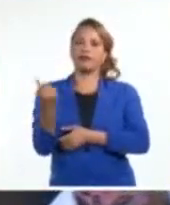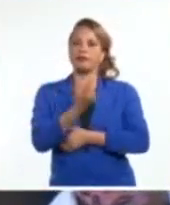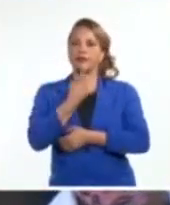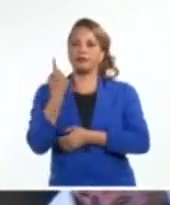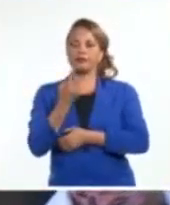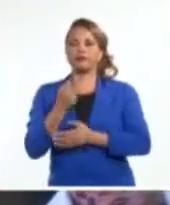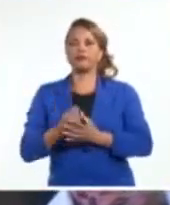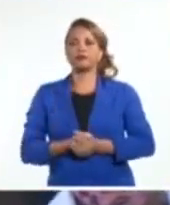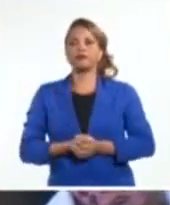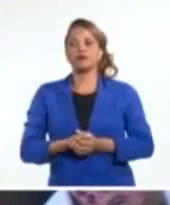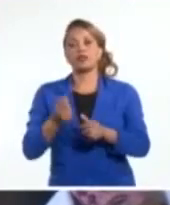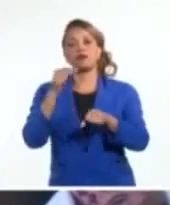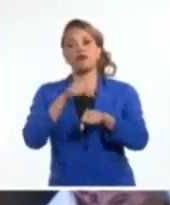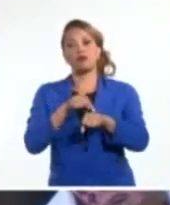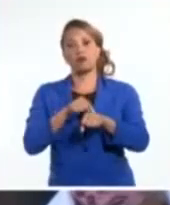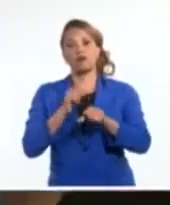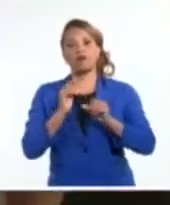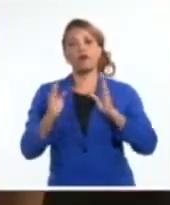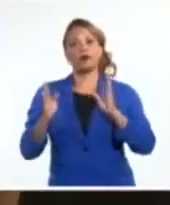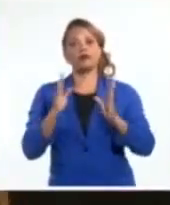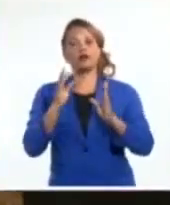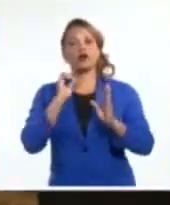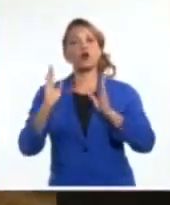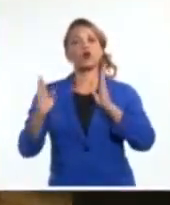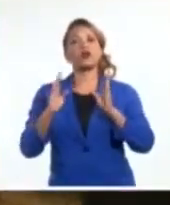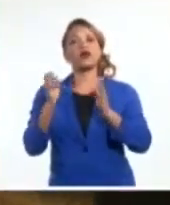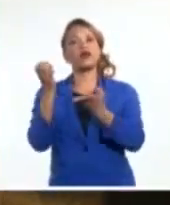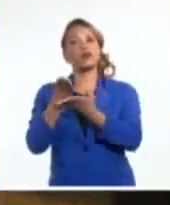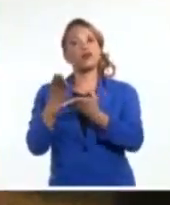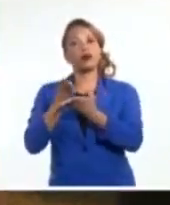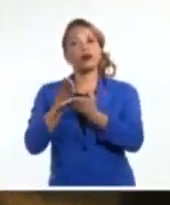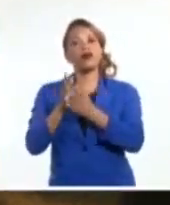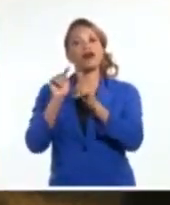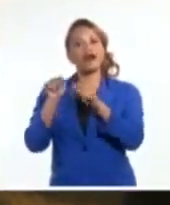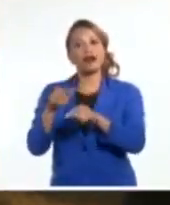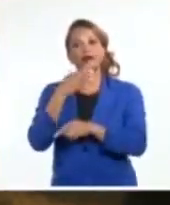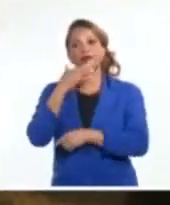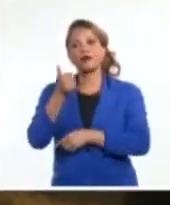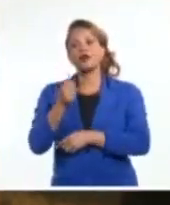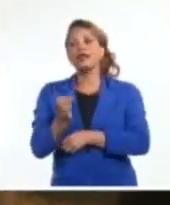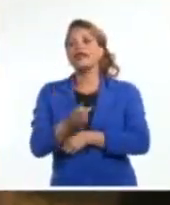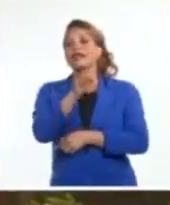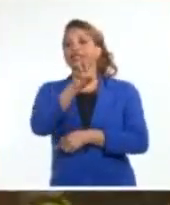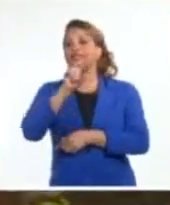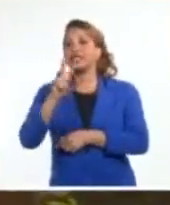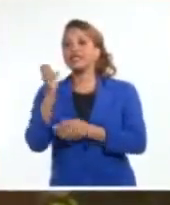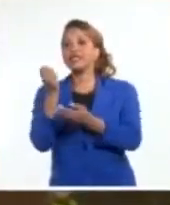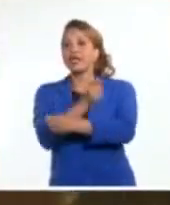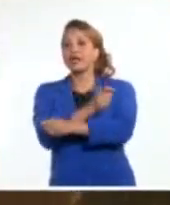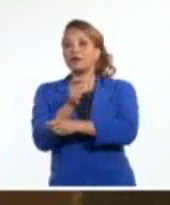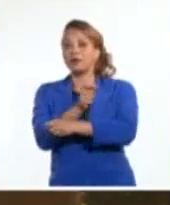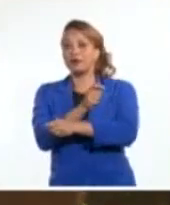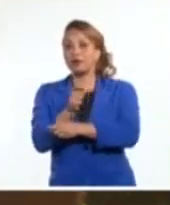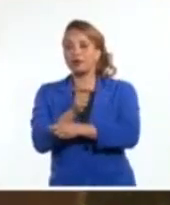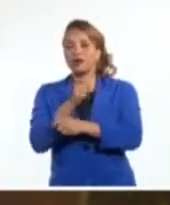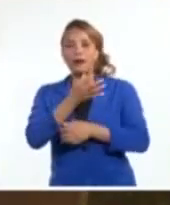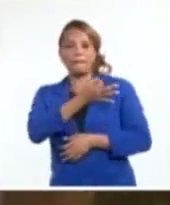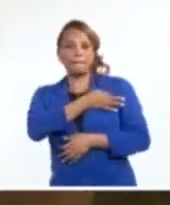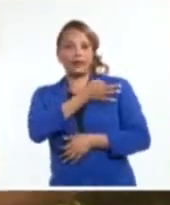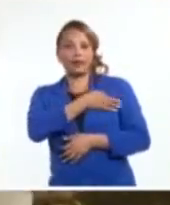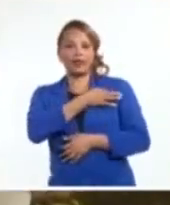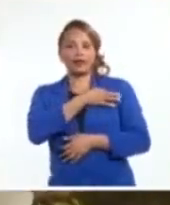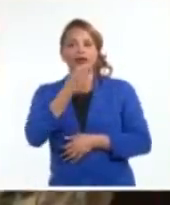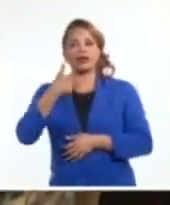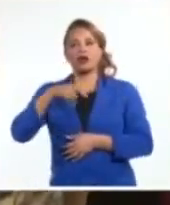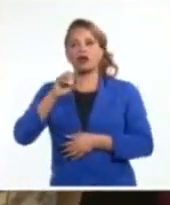ocasión, en medio de la jornada del educador, permitió conferir a 3 educadores la medalla José Tey y